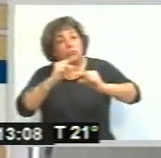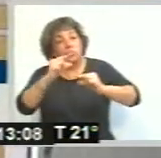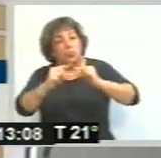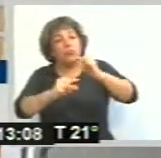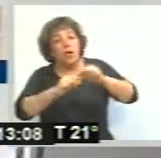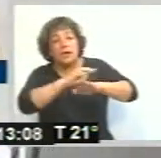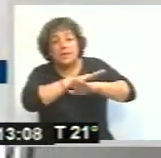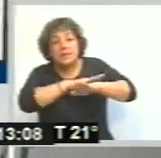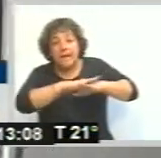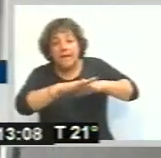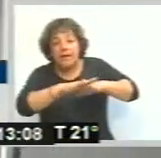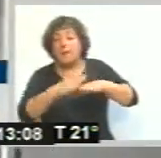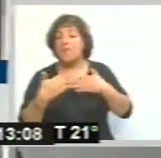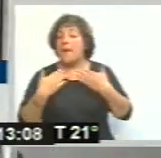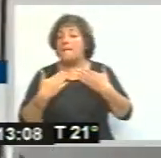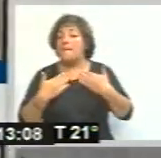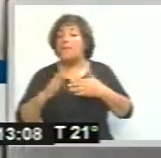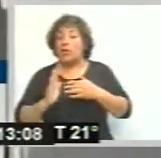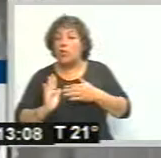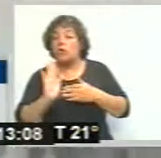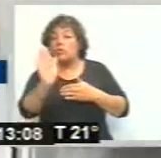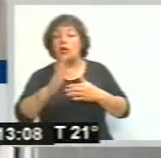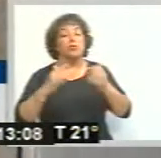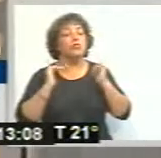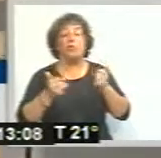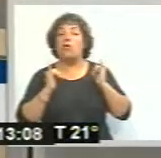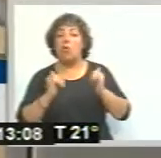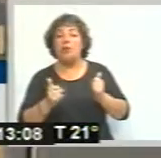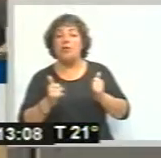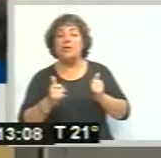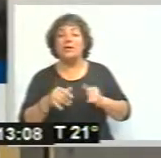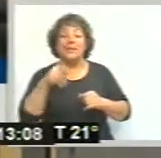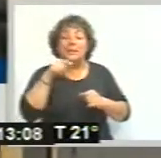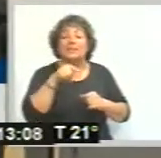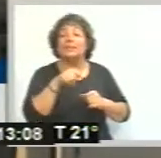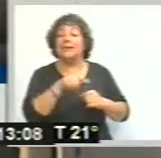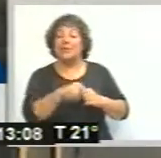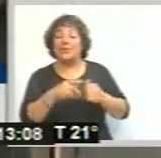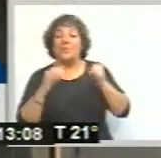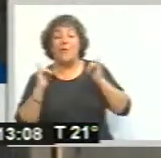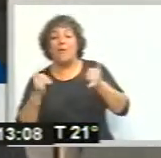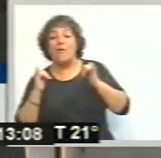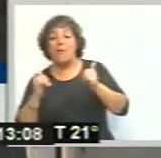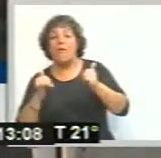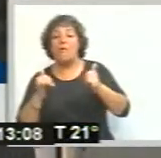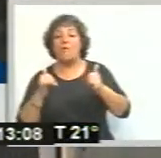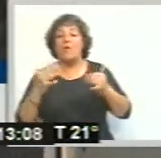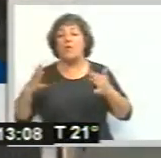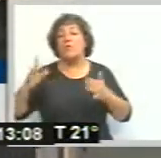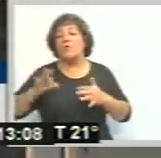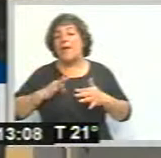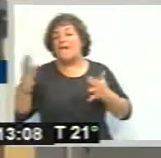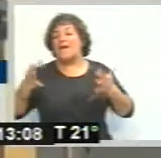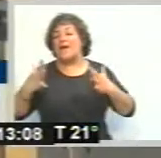estabilizando para continuar. No nos olvidemos, son chicos jóvenes y por lo tanto con la plenitud de la